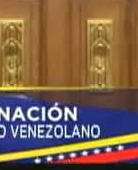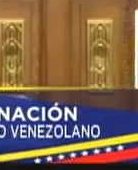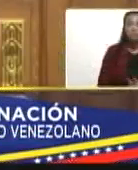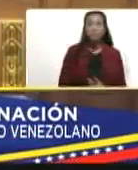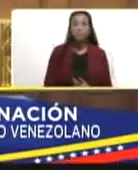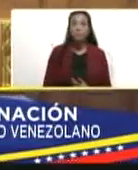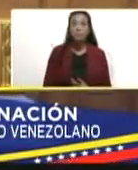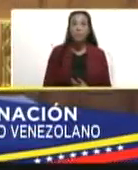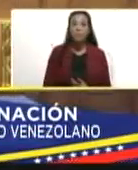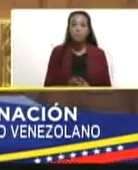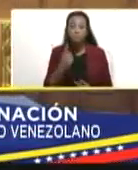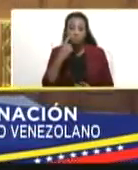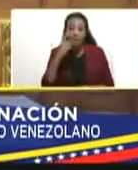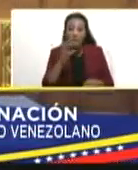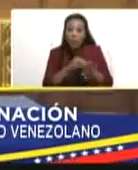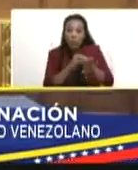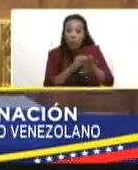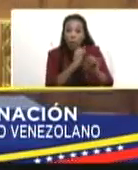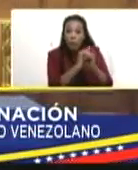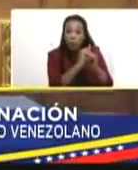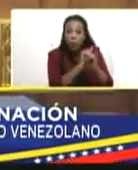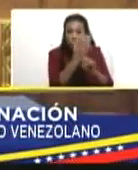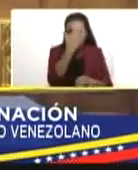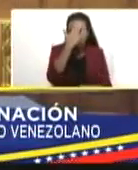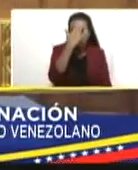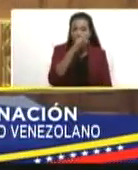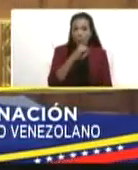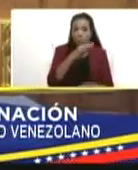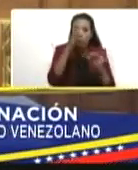medios nacionales nadie